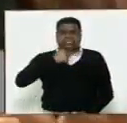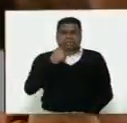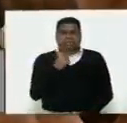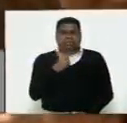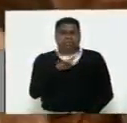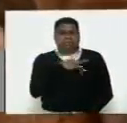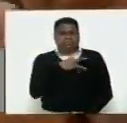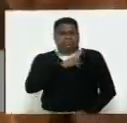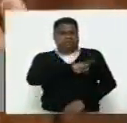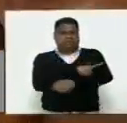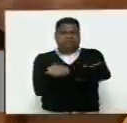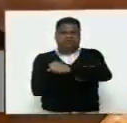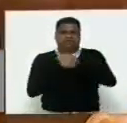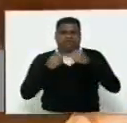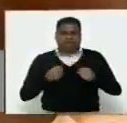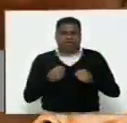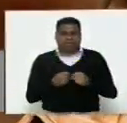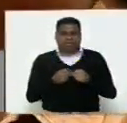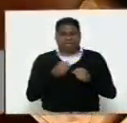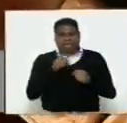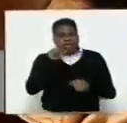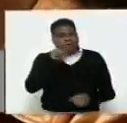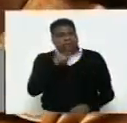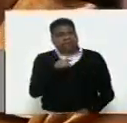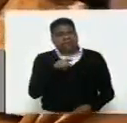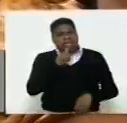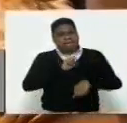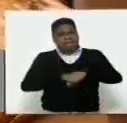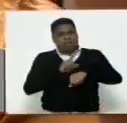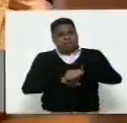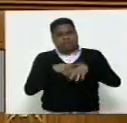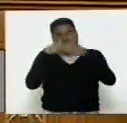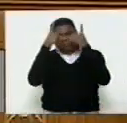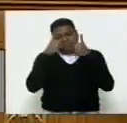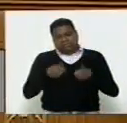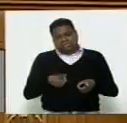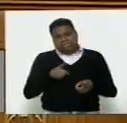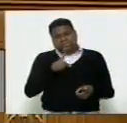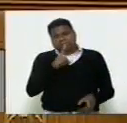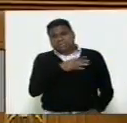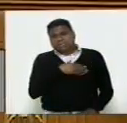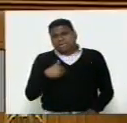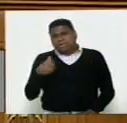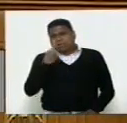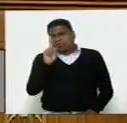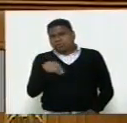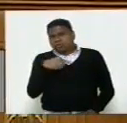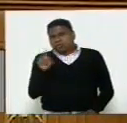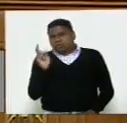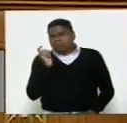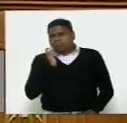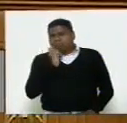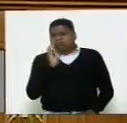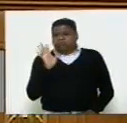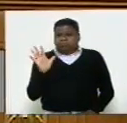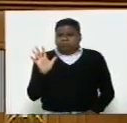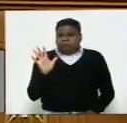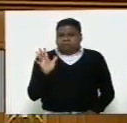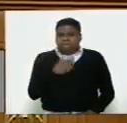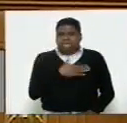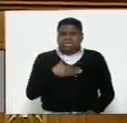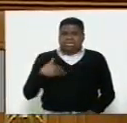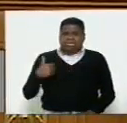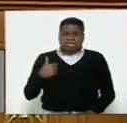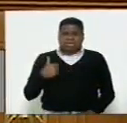sentirse fuertes. Y es allí, desde el momento de decidir si quiero o no gestar, y si quiero